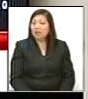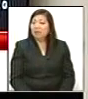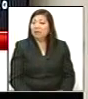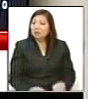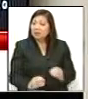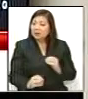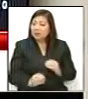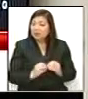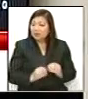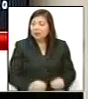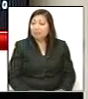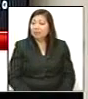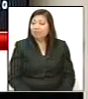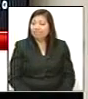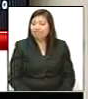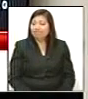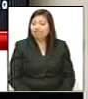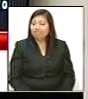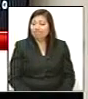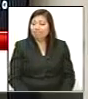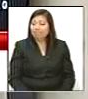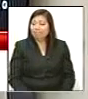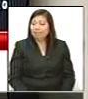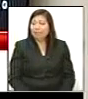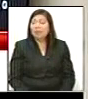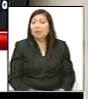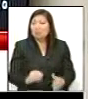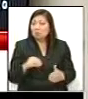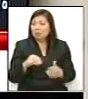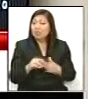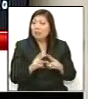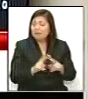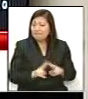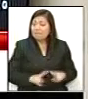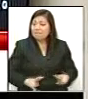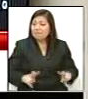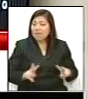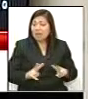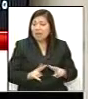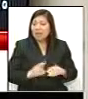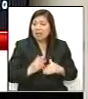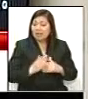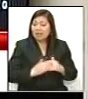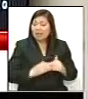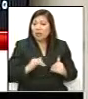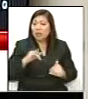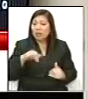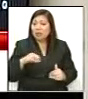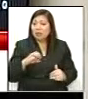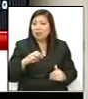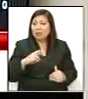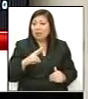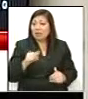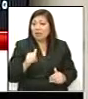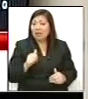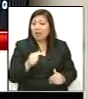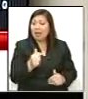restauración, conservación y puesta en valor de la Casa Hacienda de José María Arguedas en